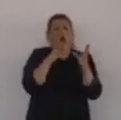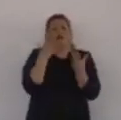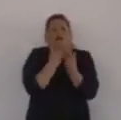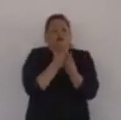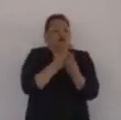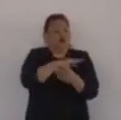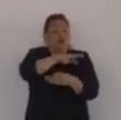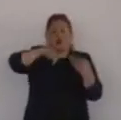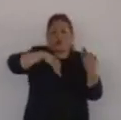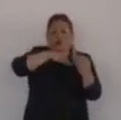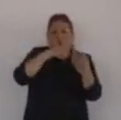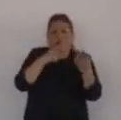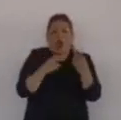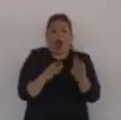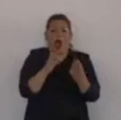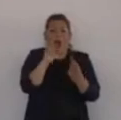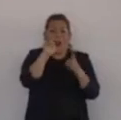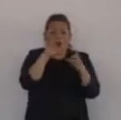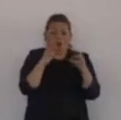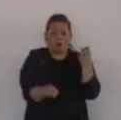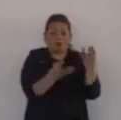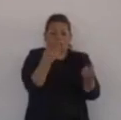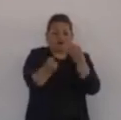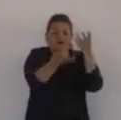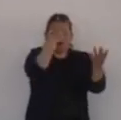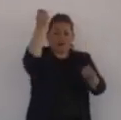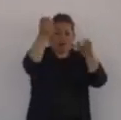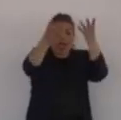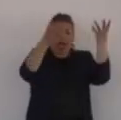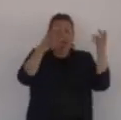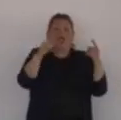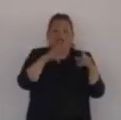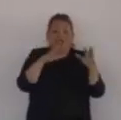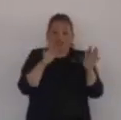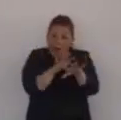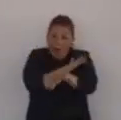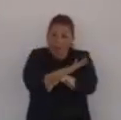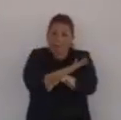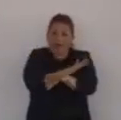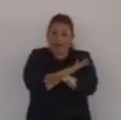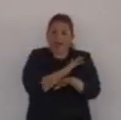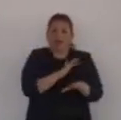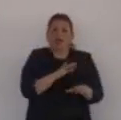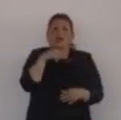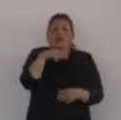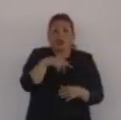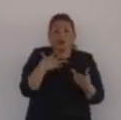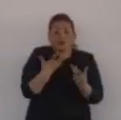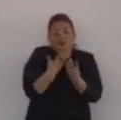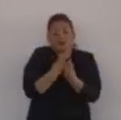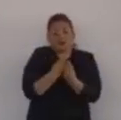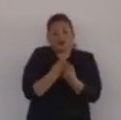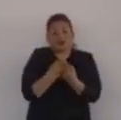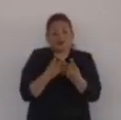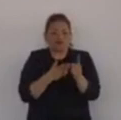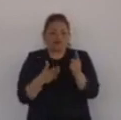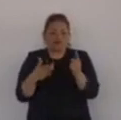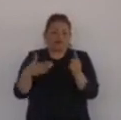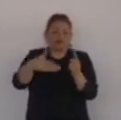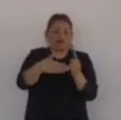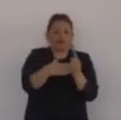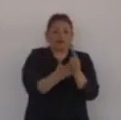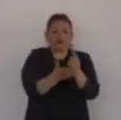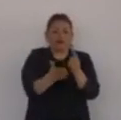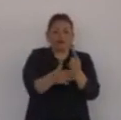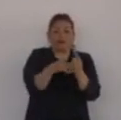rehabilitaron todas las fuentes y el espacio peatonal. Y se llega al lago de la segunda sección,